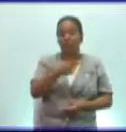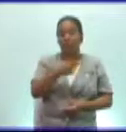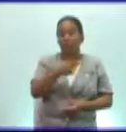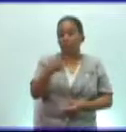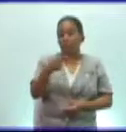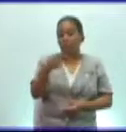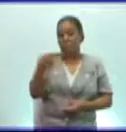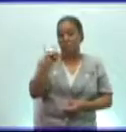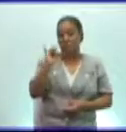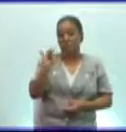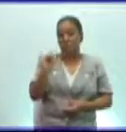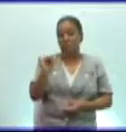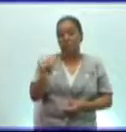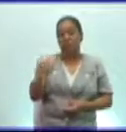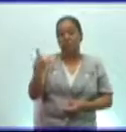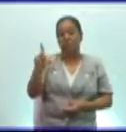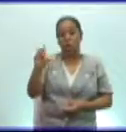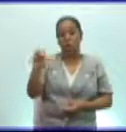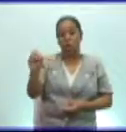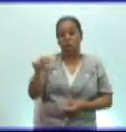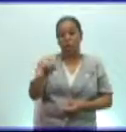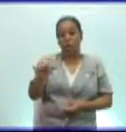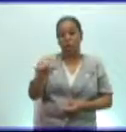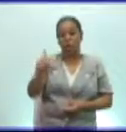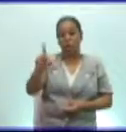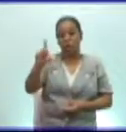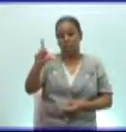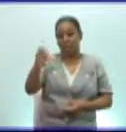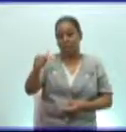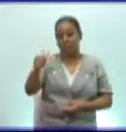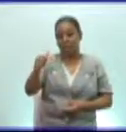7. Ajá.